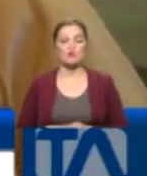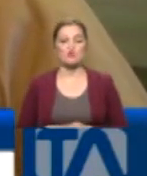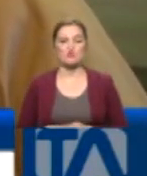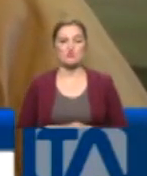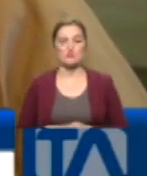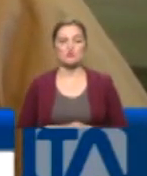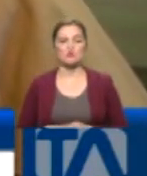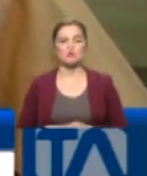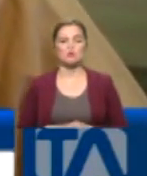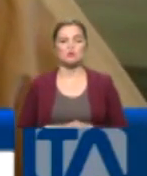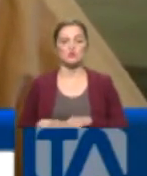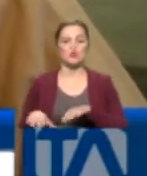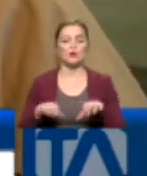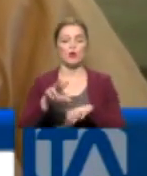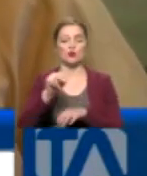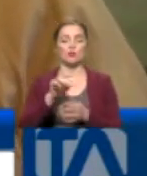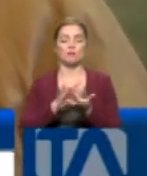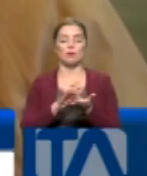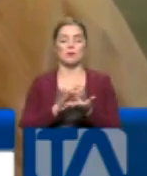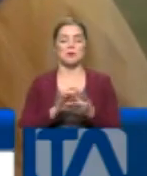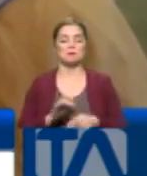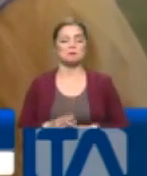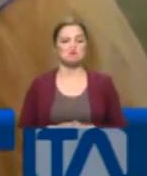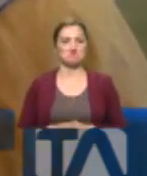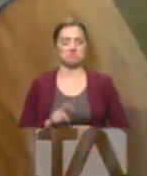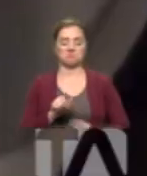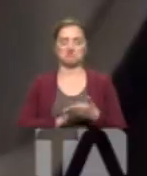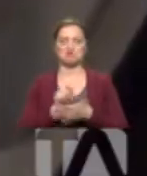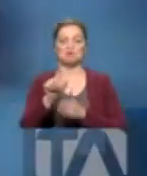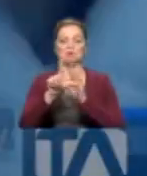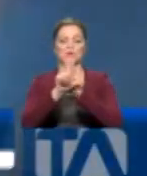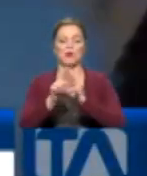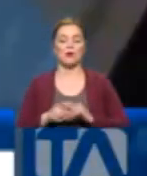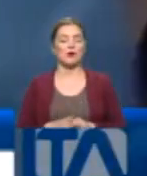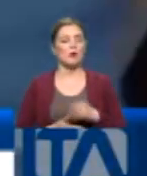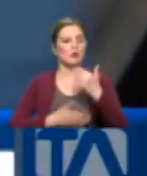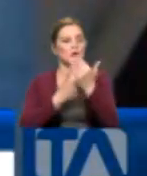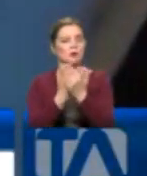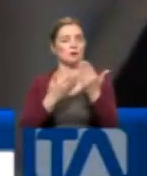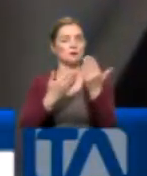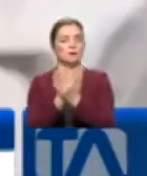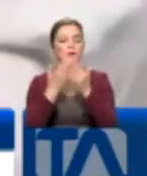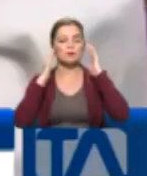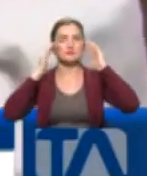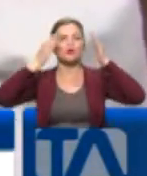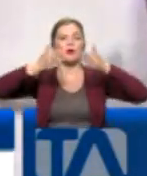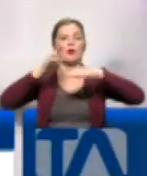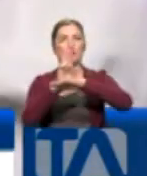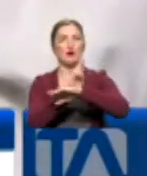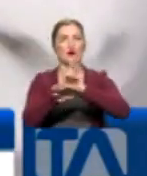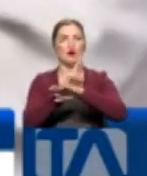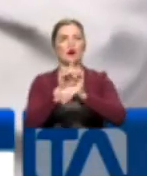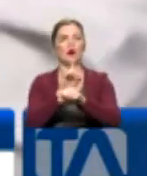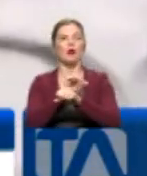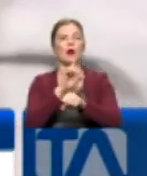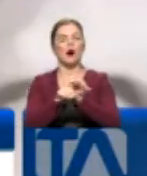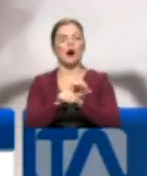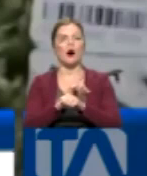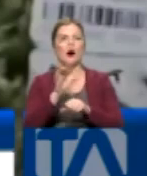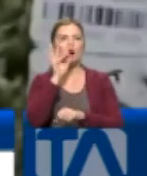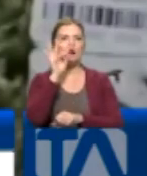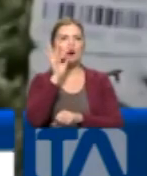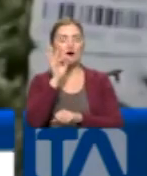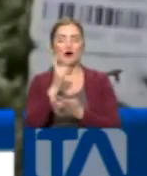actividades no farmacéuticas. Está aprobado en la ley. Se plantea así un nuevo enfoque sobre el uso medicinal del cannabis,